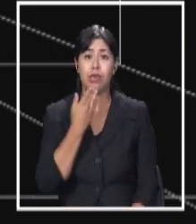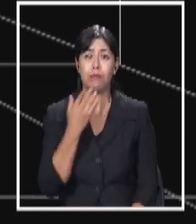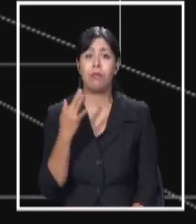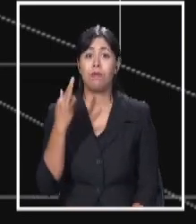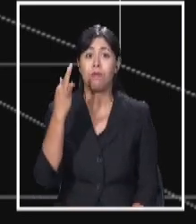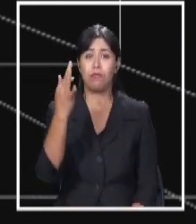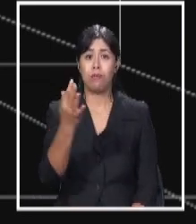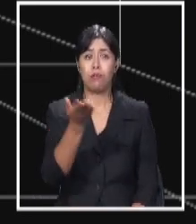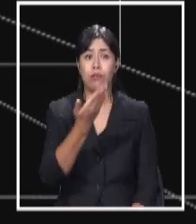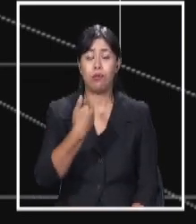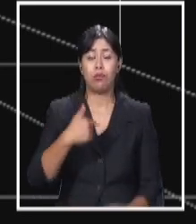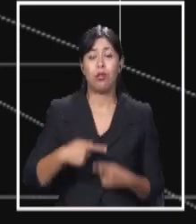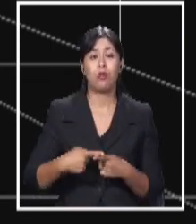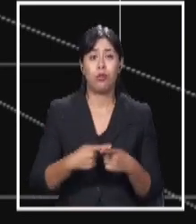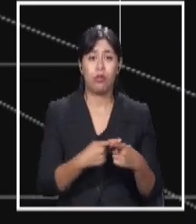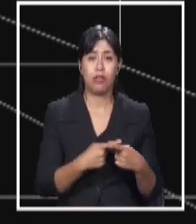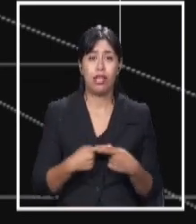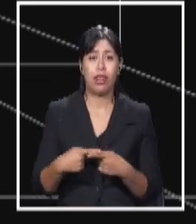como sociedades.